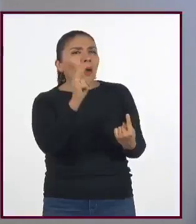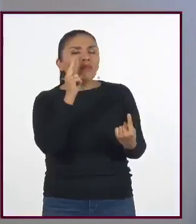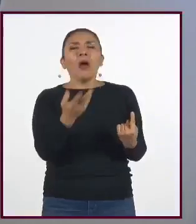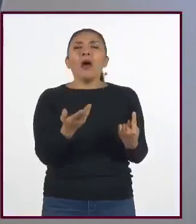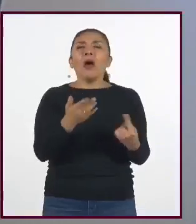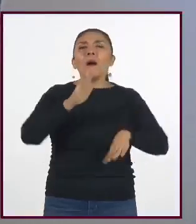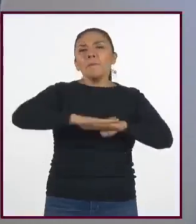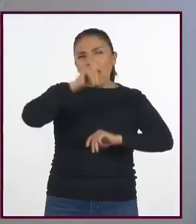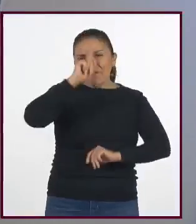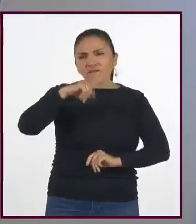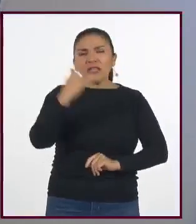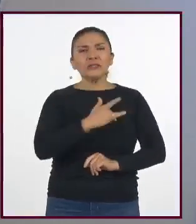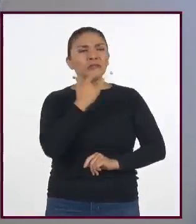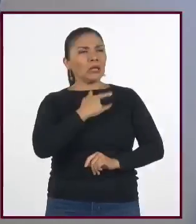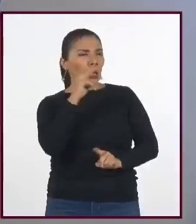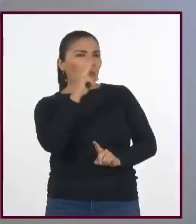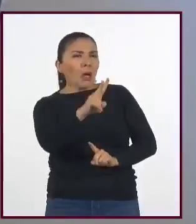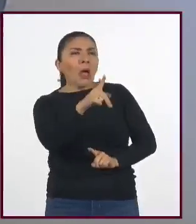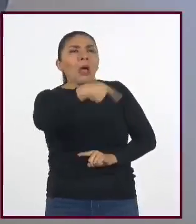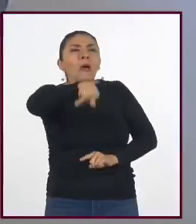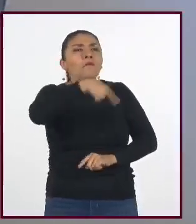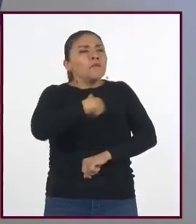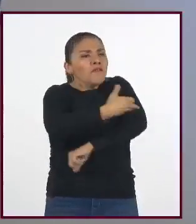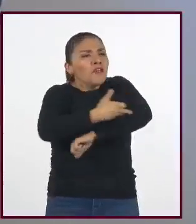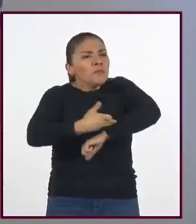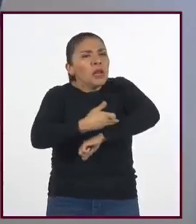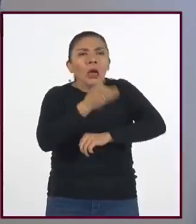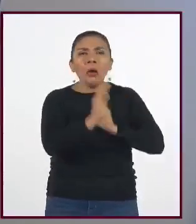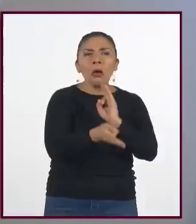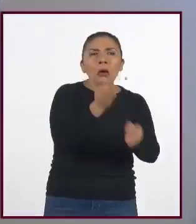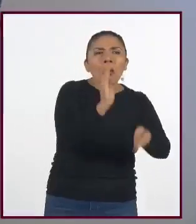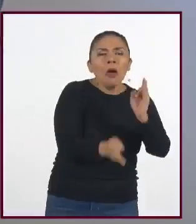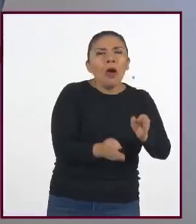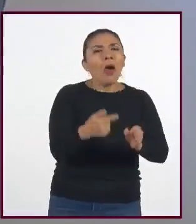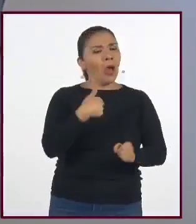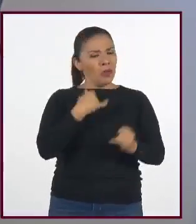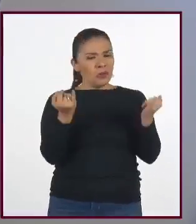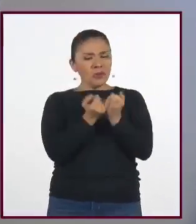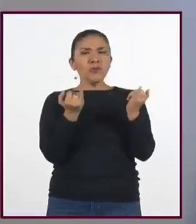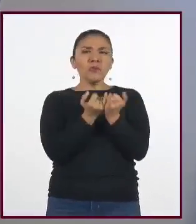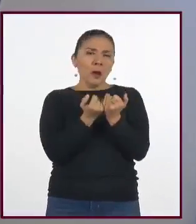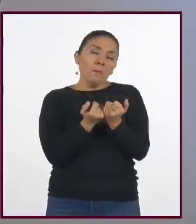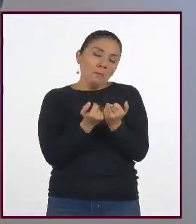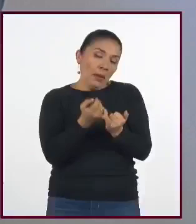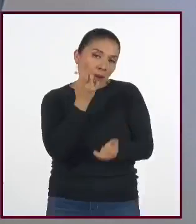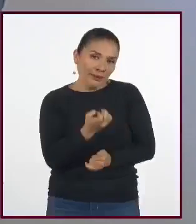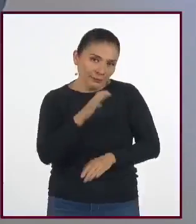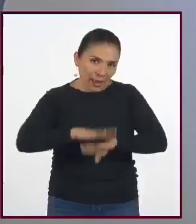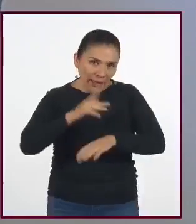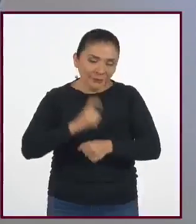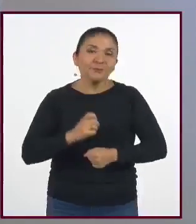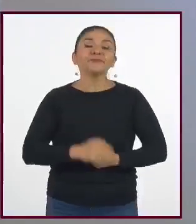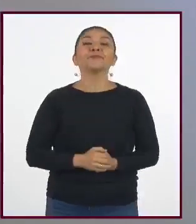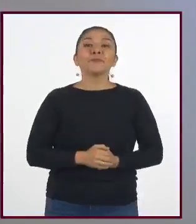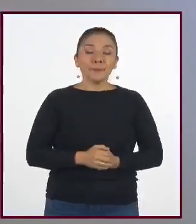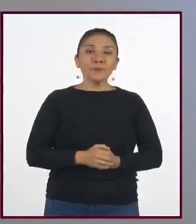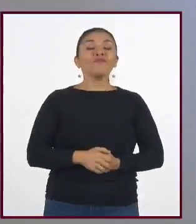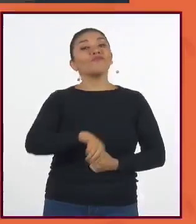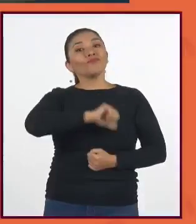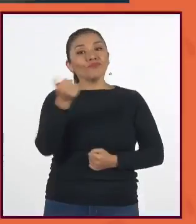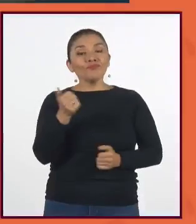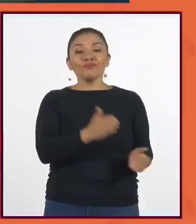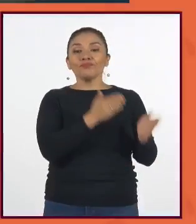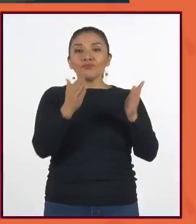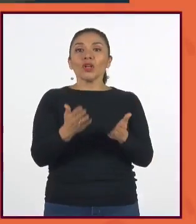una percepción y una apertura sobre la sustancia al chico, sobre todo, ¿no? También tenemos factores